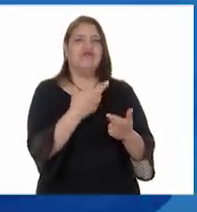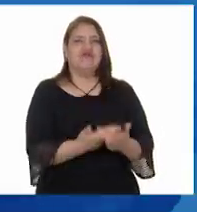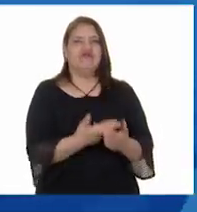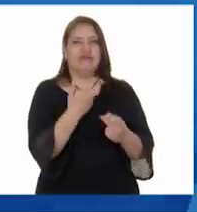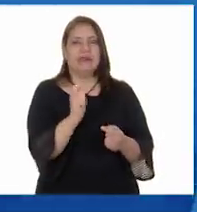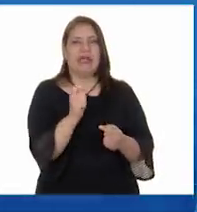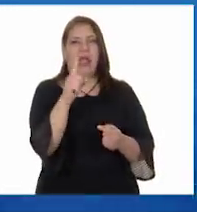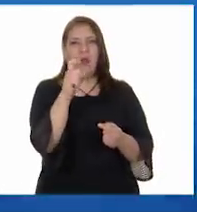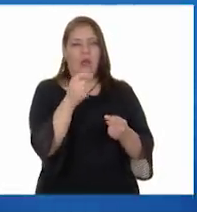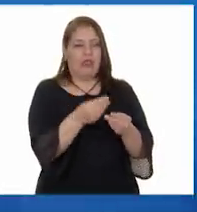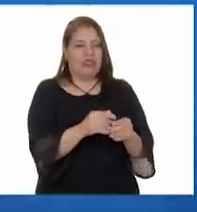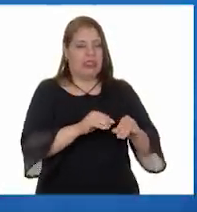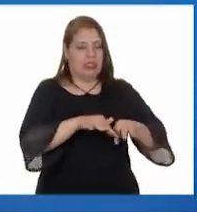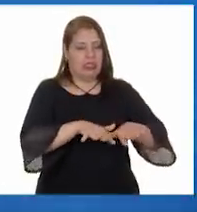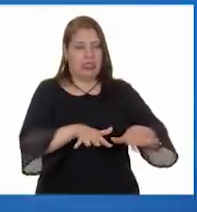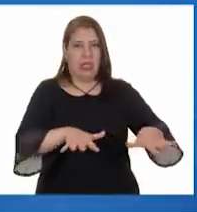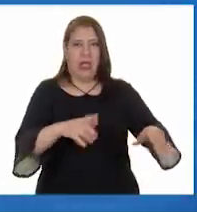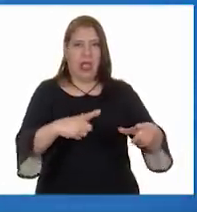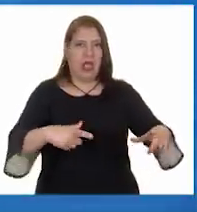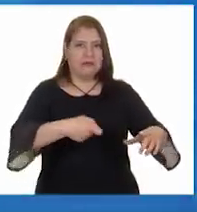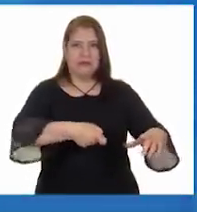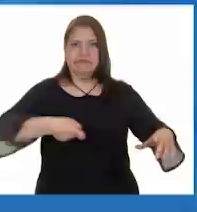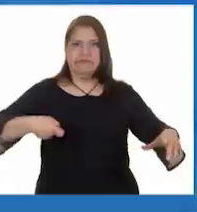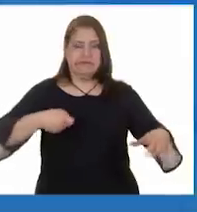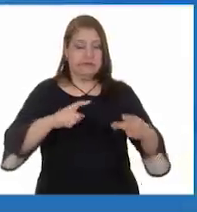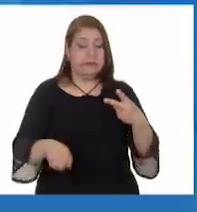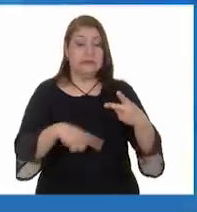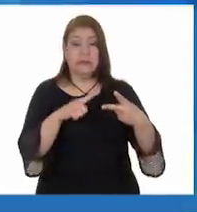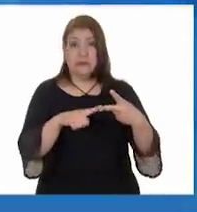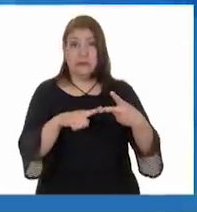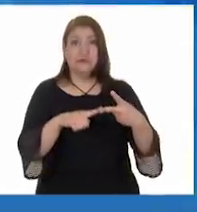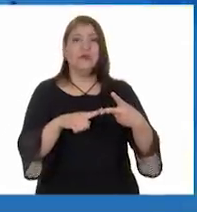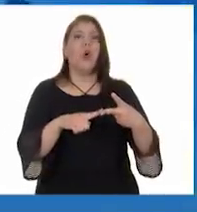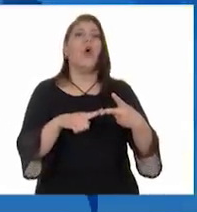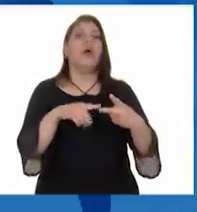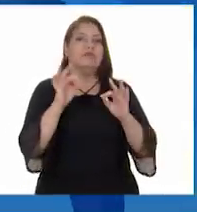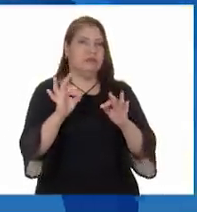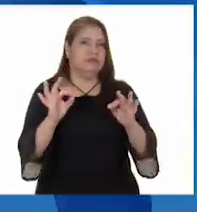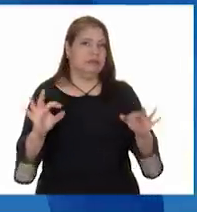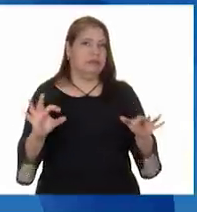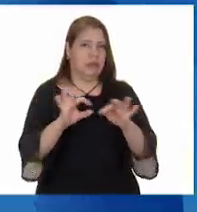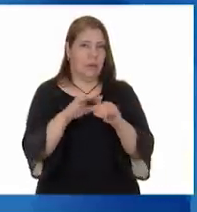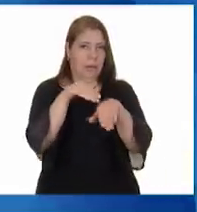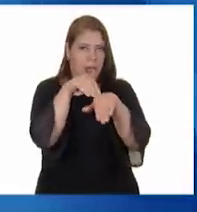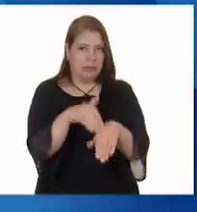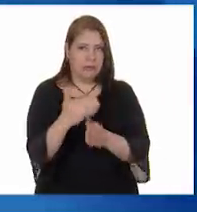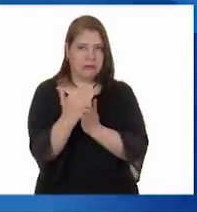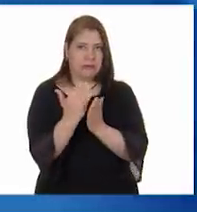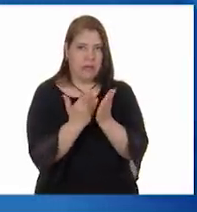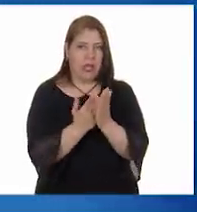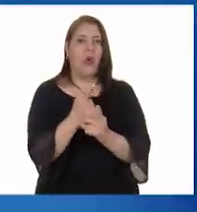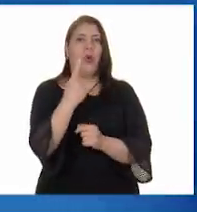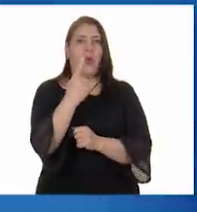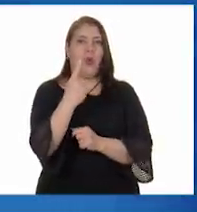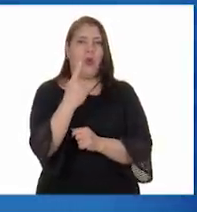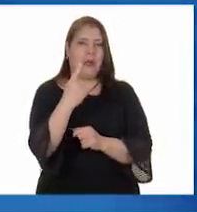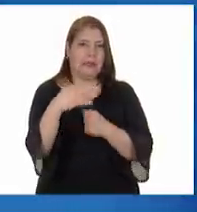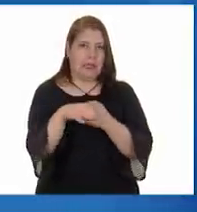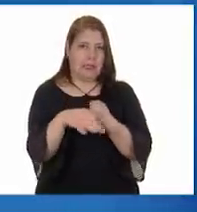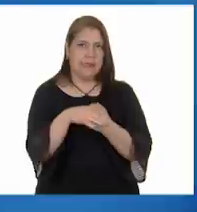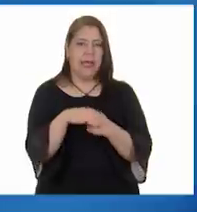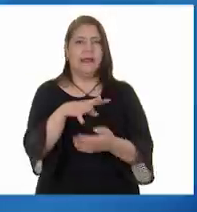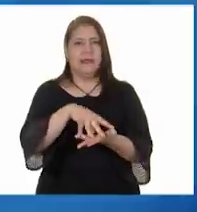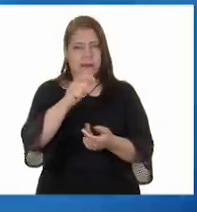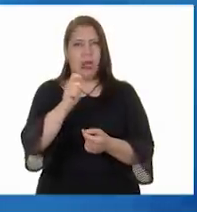ocupó toda la superficie del sartén. Mezclados pusieron una taza de harina. La mezcla tenía buena